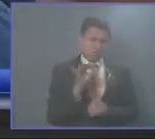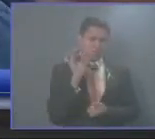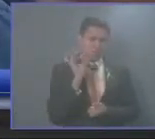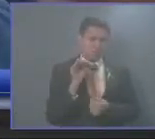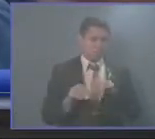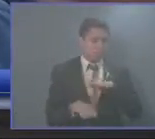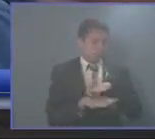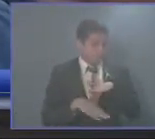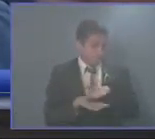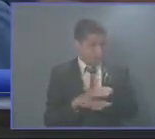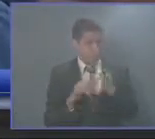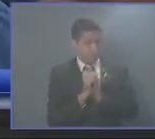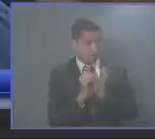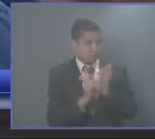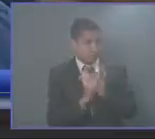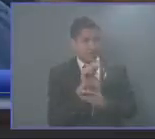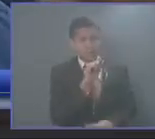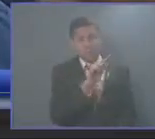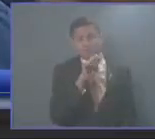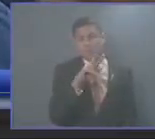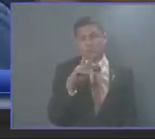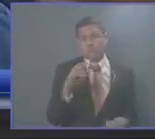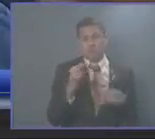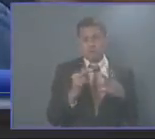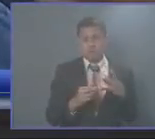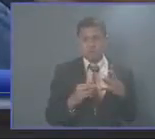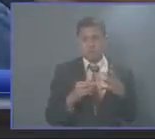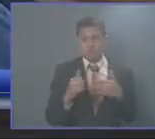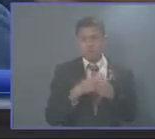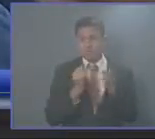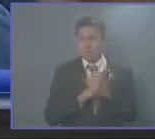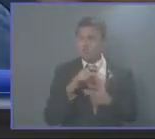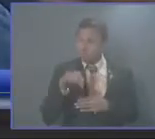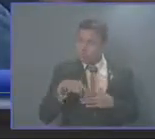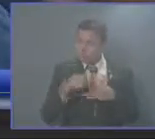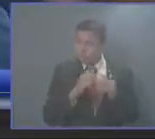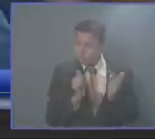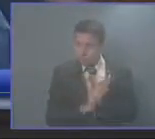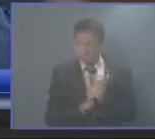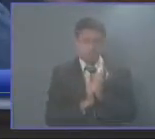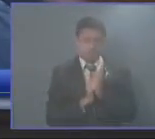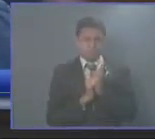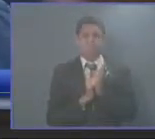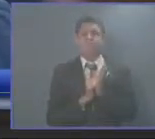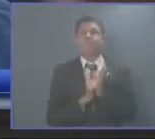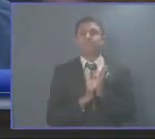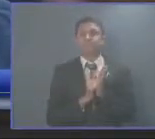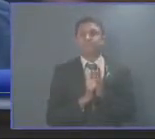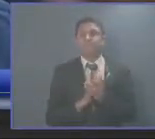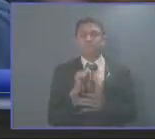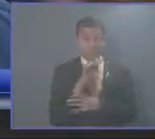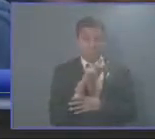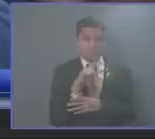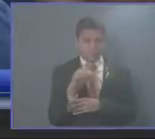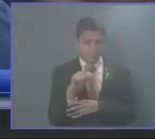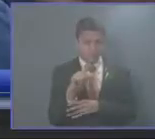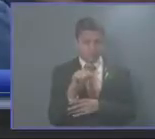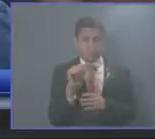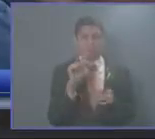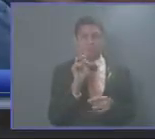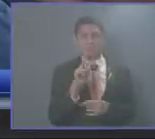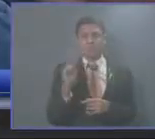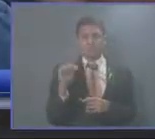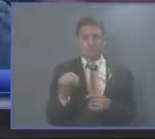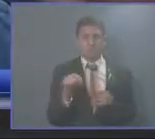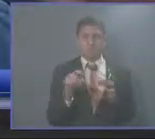con base a los artículos 52 del Reglamento Interior de esta Asamblea Legislativa y 131 Ordinal